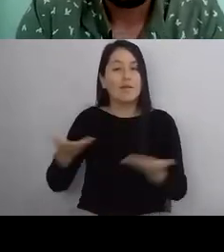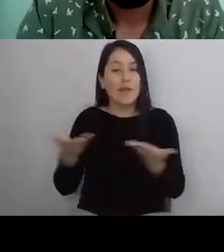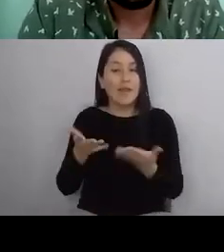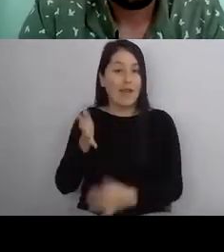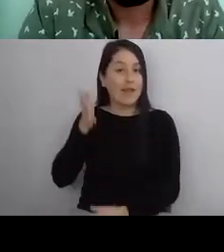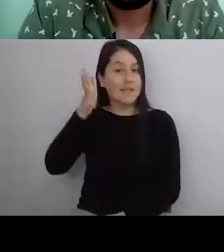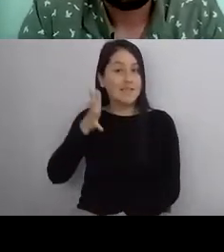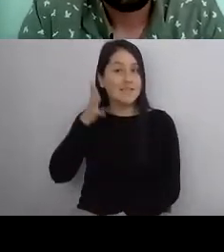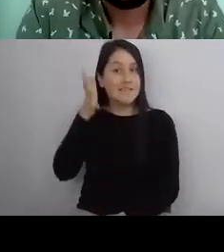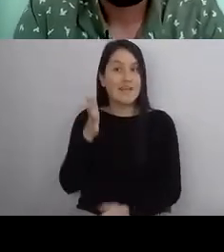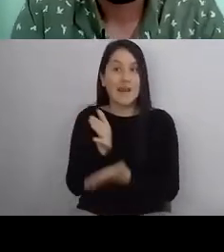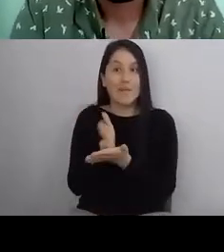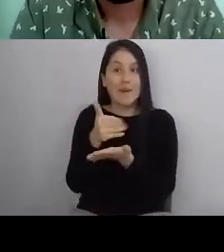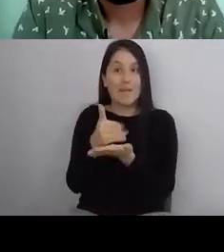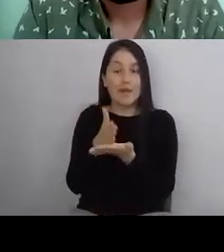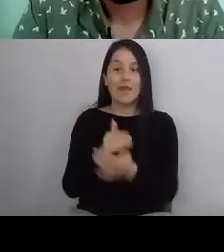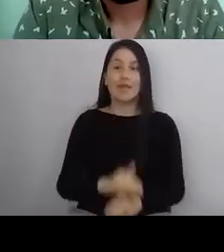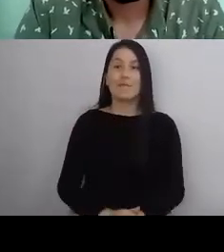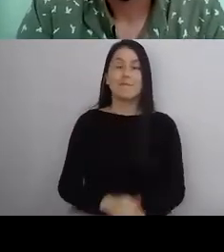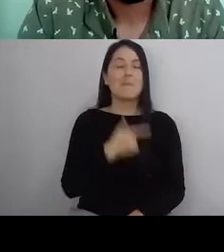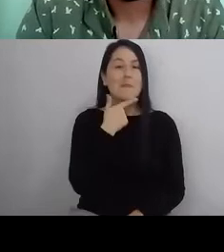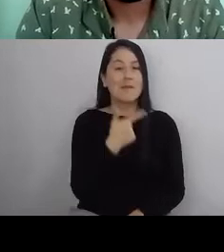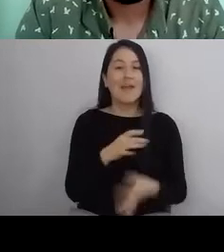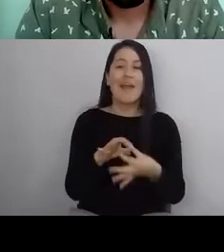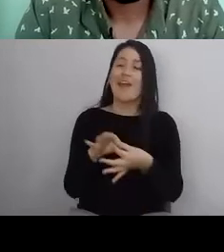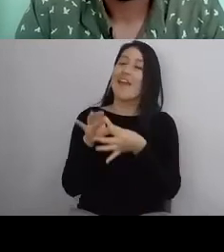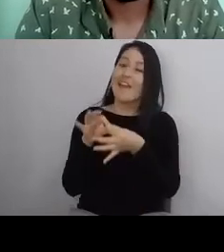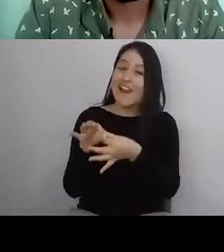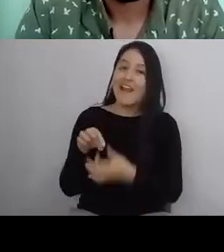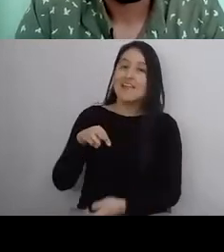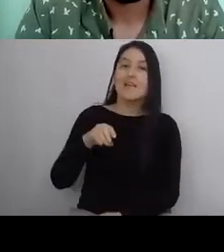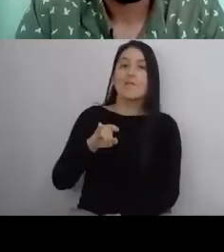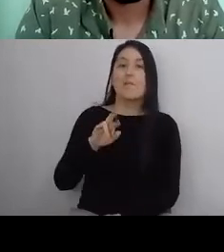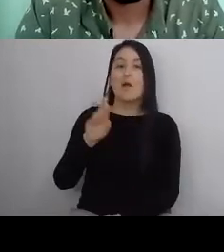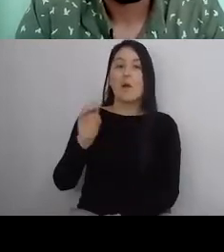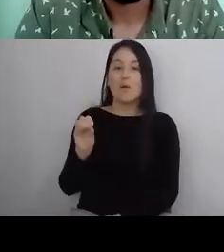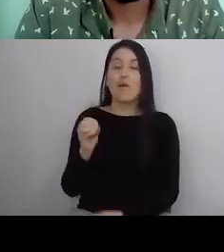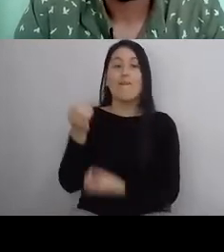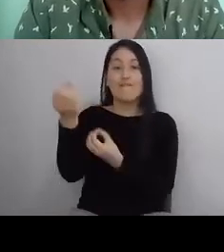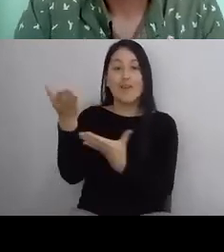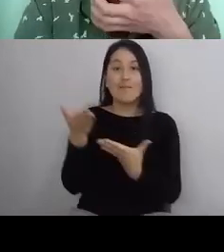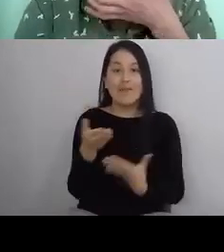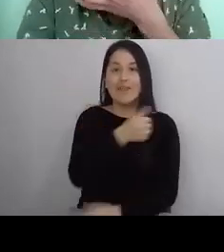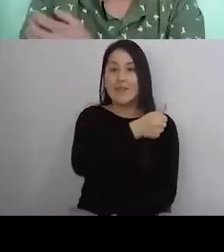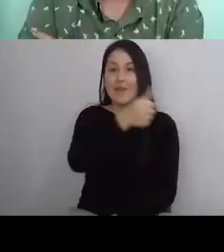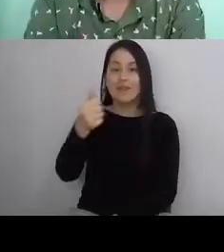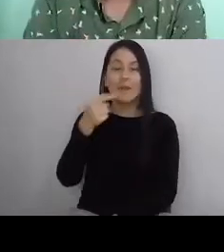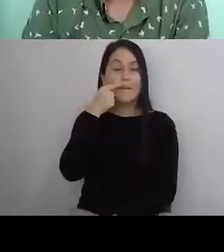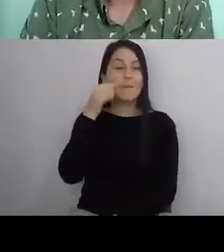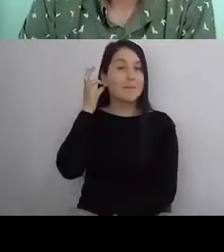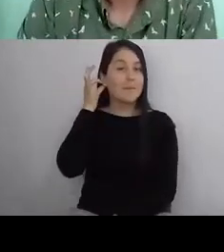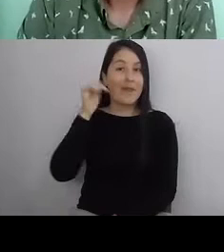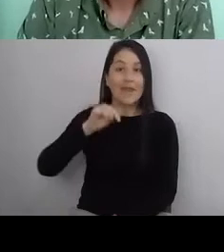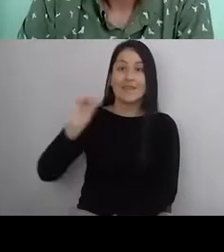que nos tienes preparada. Bacán. Gracias, Mauro. Muy bienvenidos a todos y a todas a esta